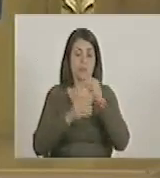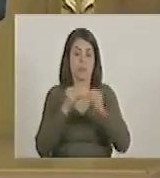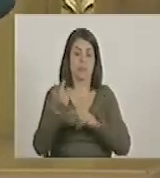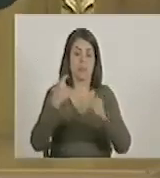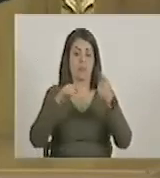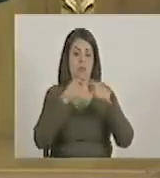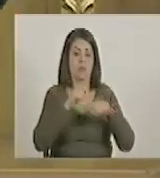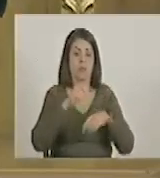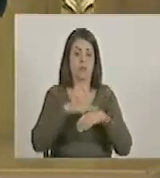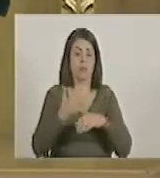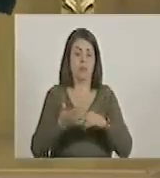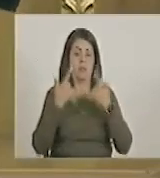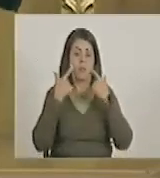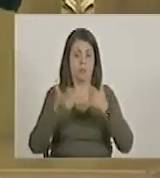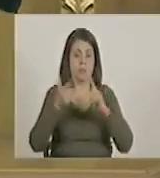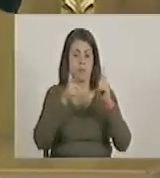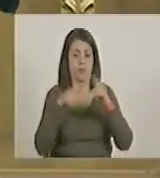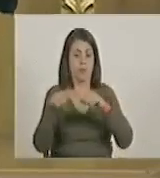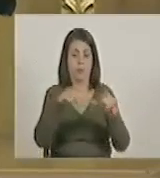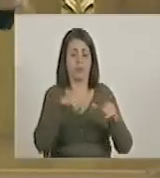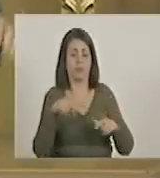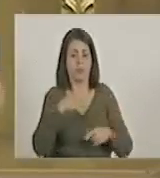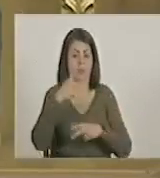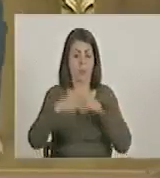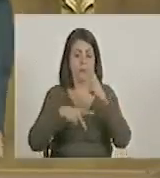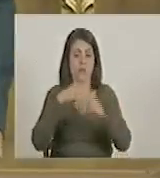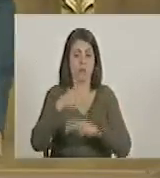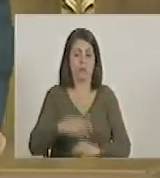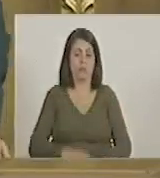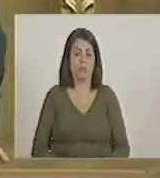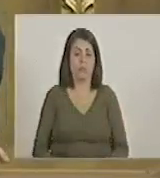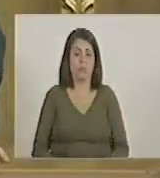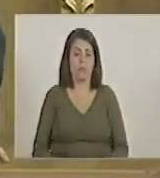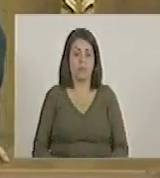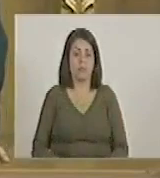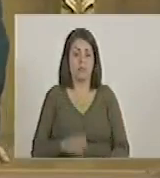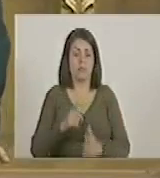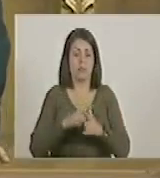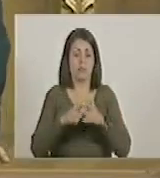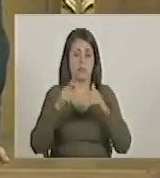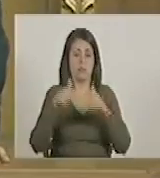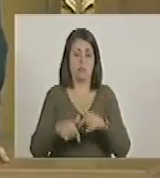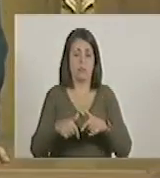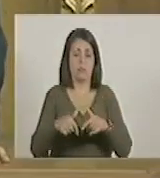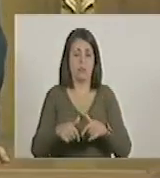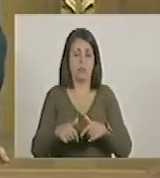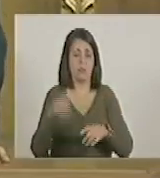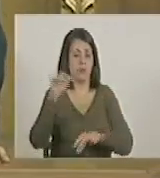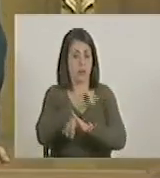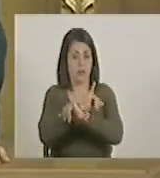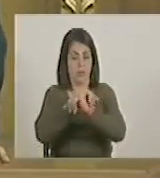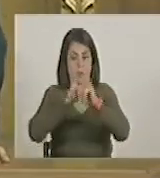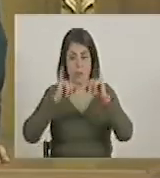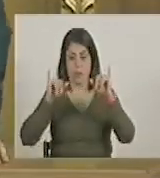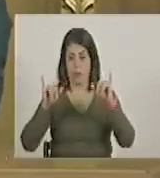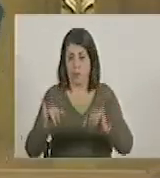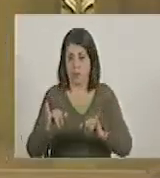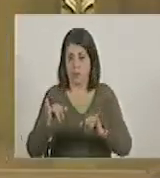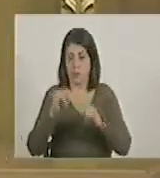comerciales y económicos que nos permitan ubicar nuestros productos. Ahí está, de manera elocuente, voy finalizando, de manera